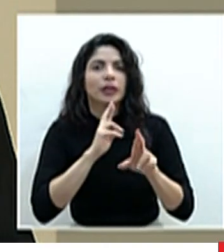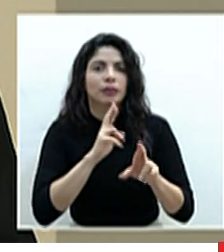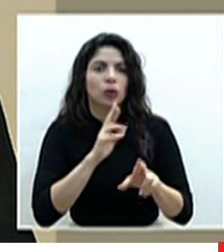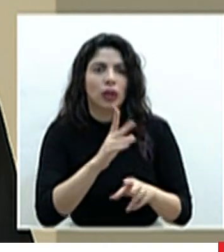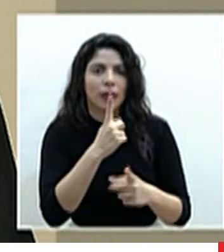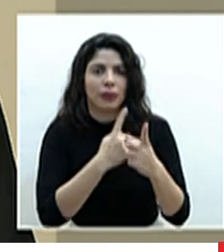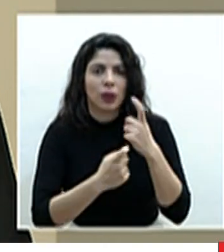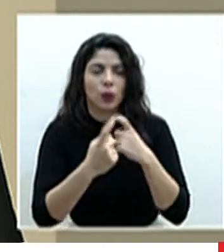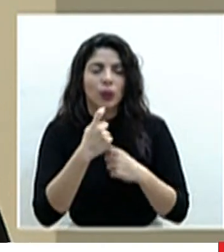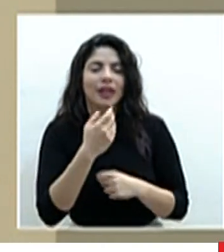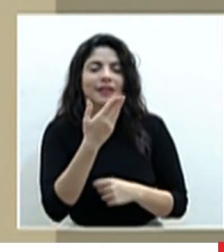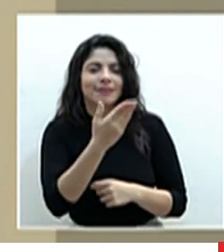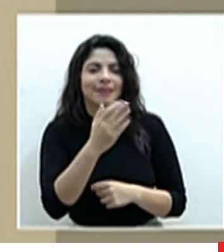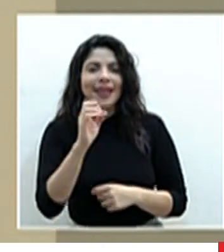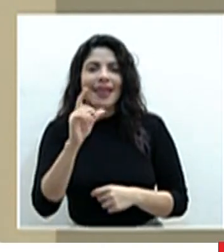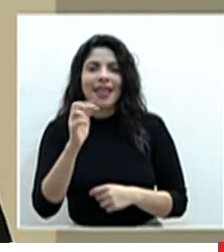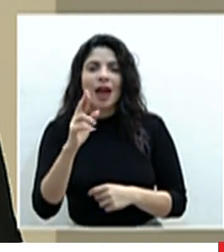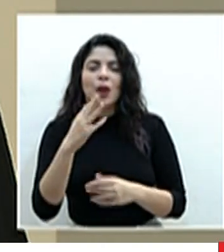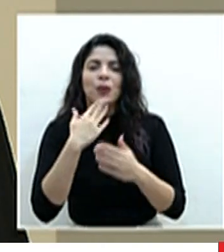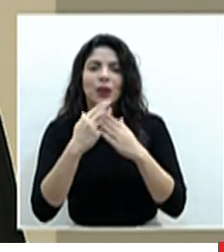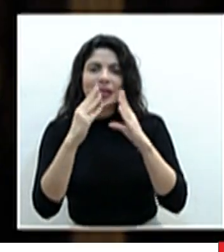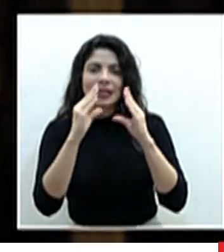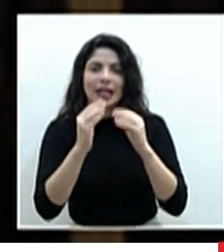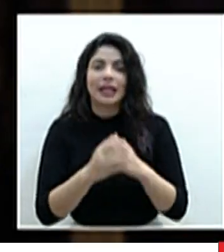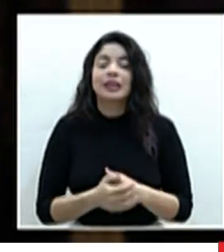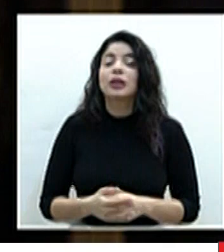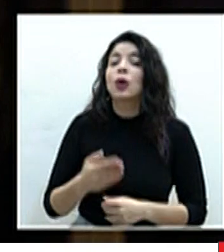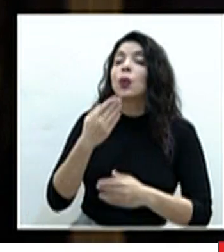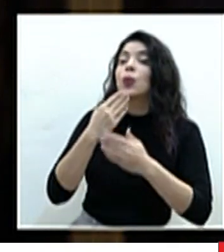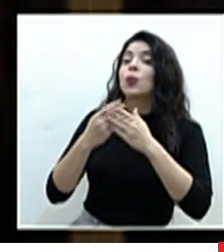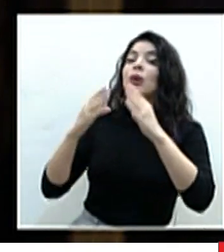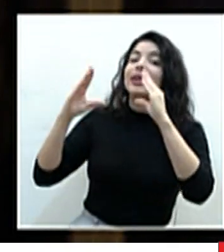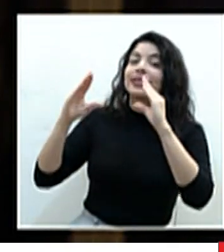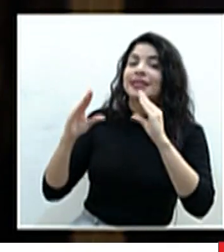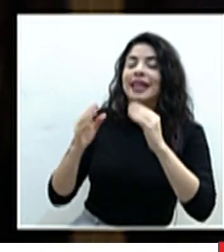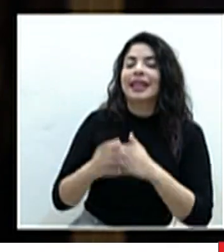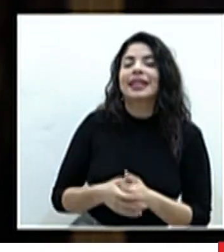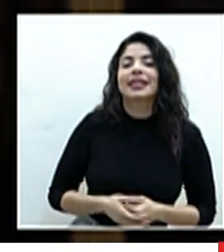sus consultas. Adelante, don Edgar, buenas tardes. Buenas tardes.